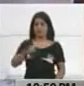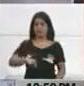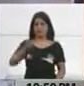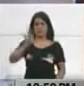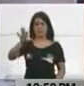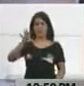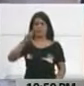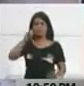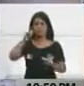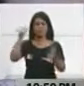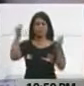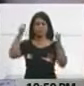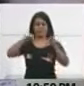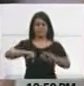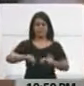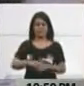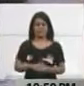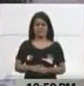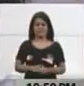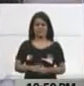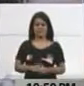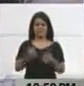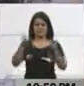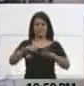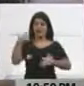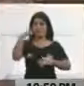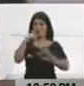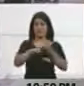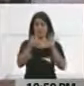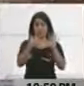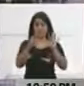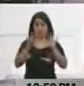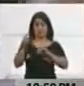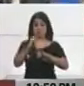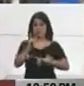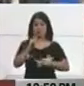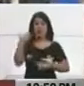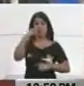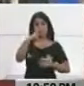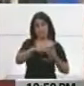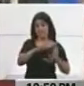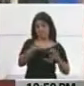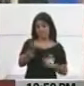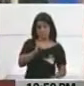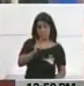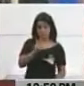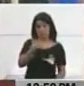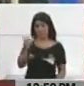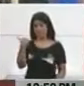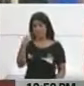la bancarrota. Año 1982, no estamos hablando de año 2016.